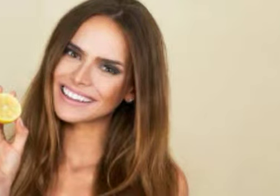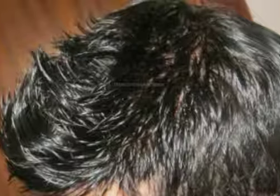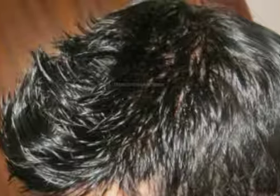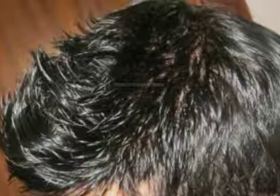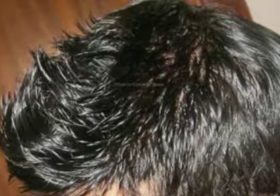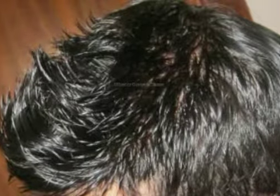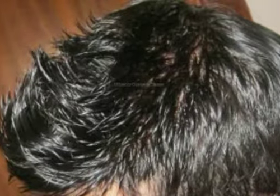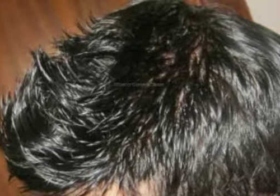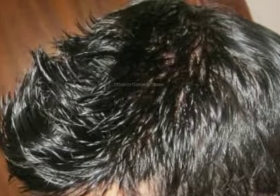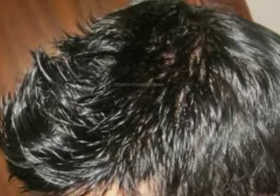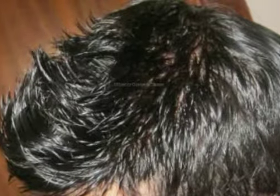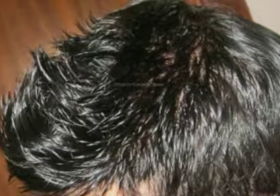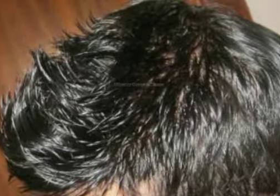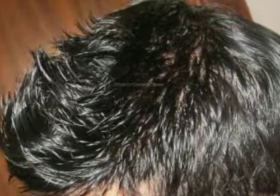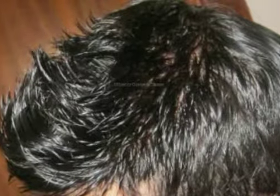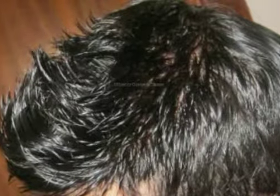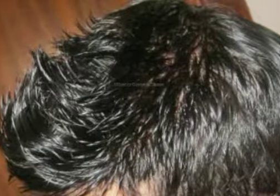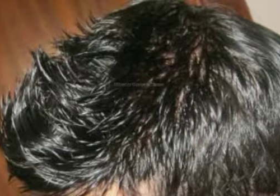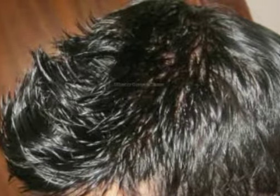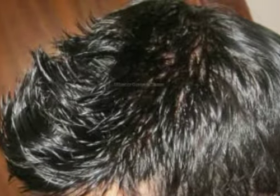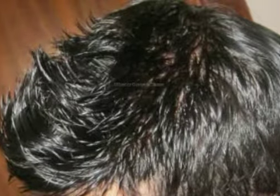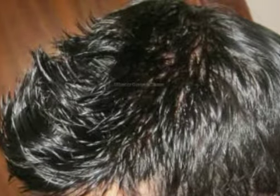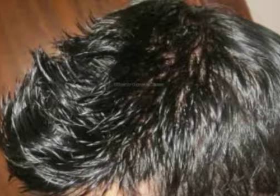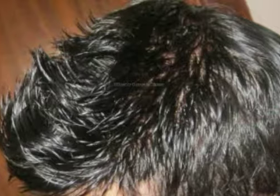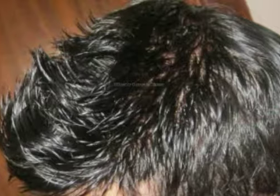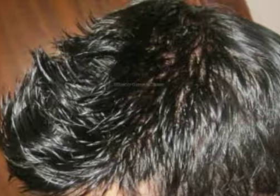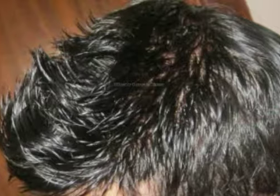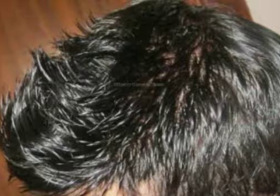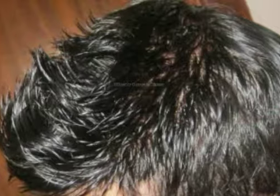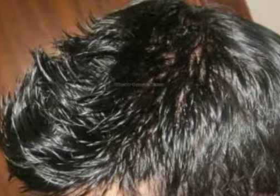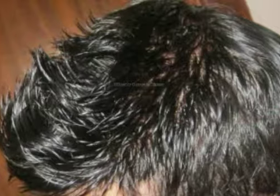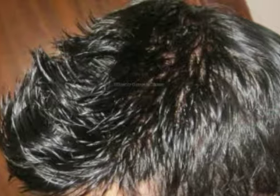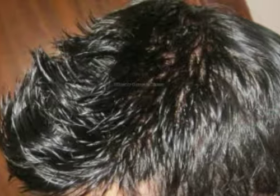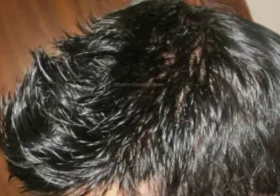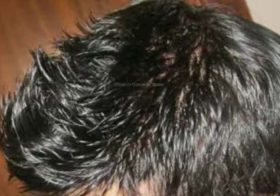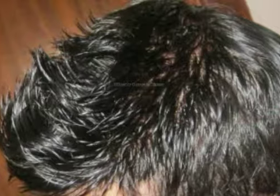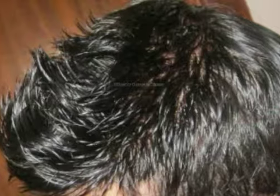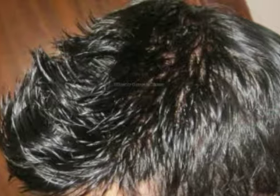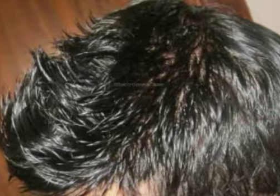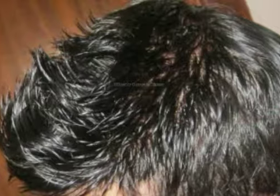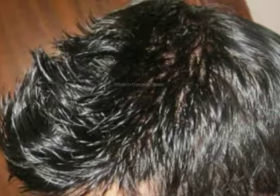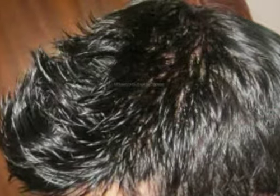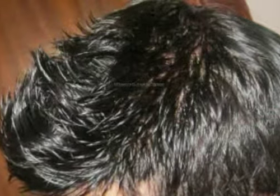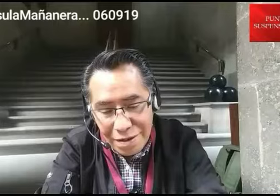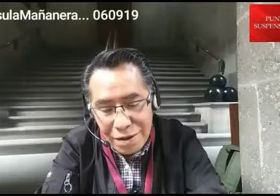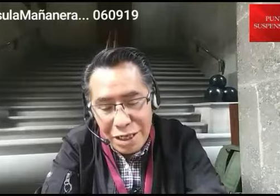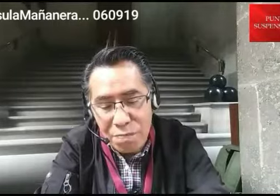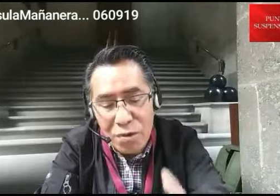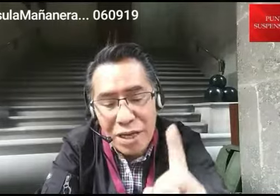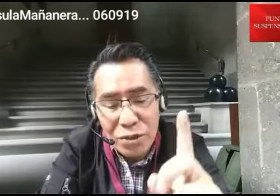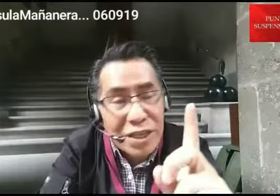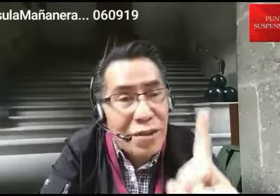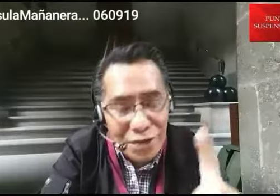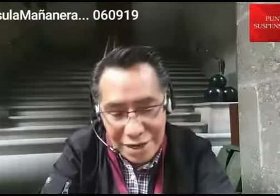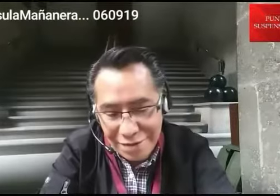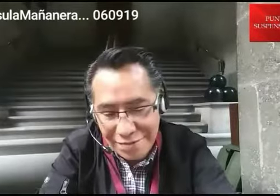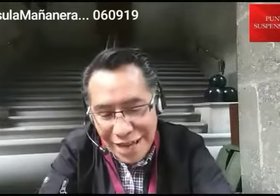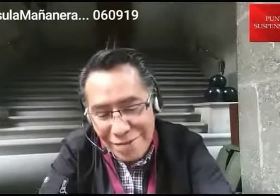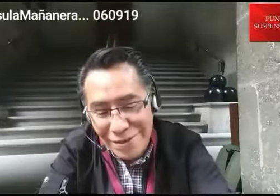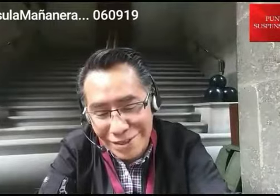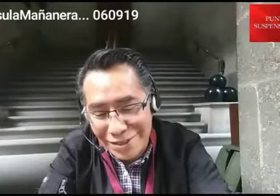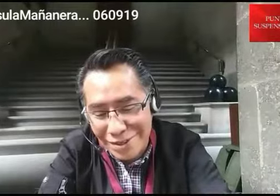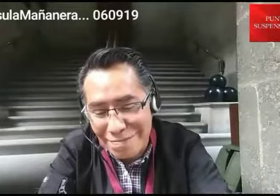En fin, bueno, luego, bueno, también porque pues el señor no se puede tallar y el zacate le hace daño para la piel. Esponja